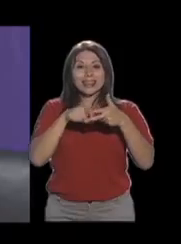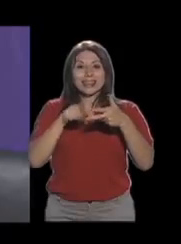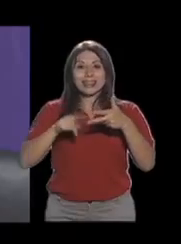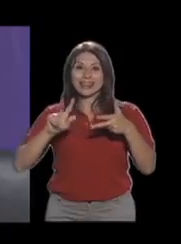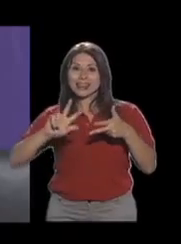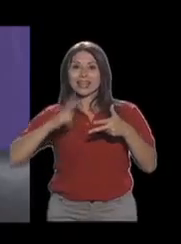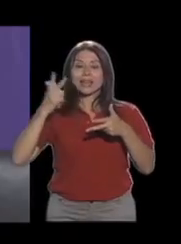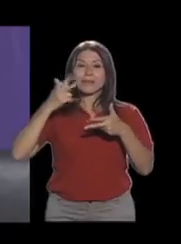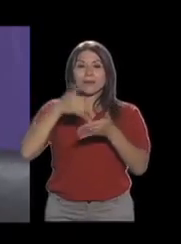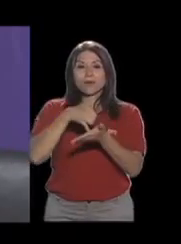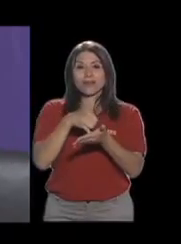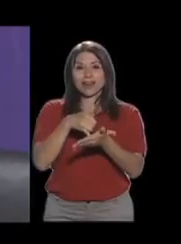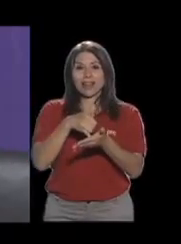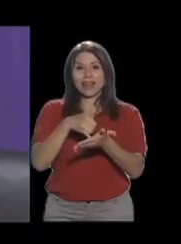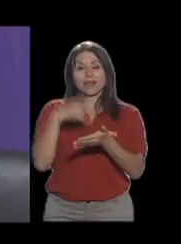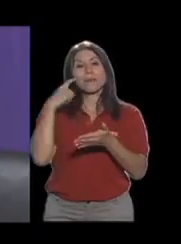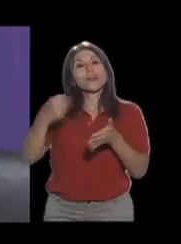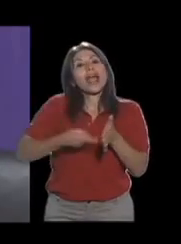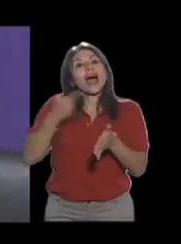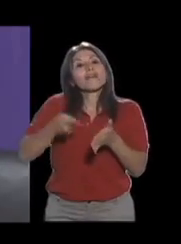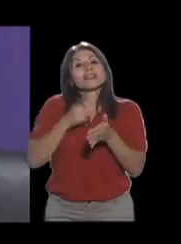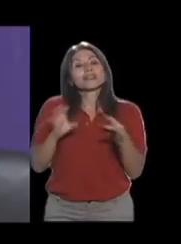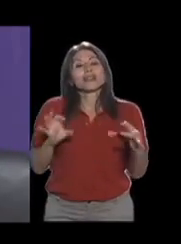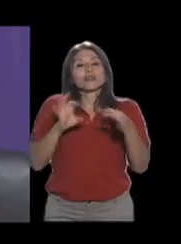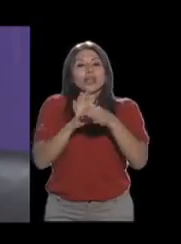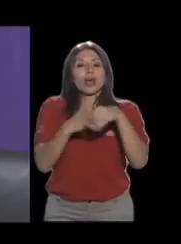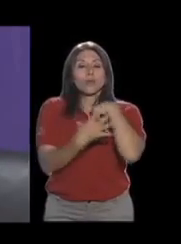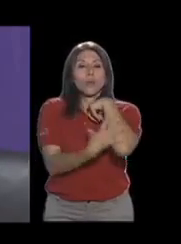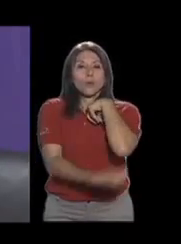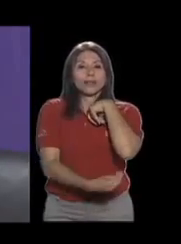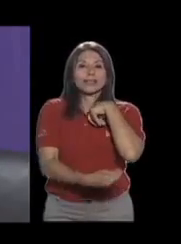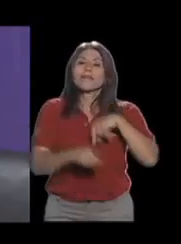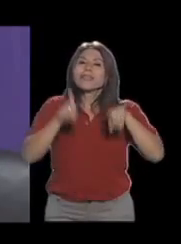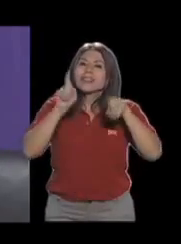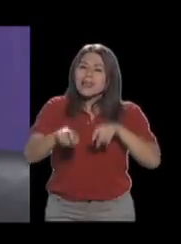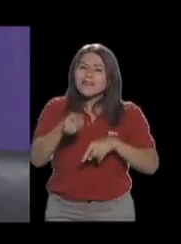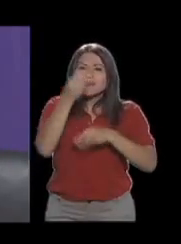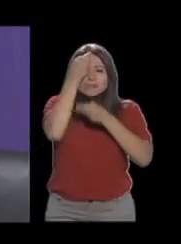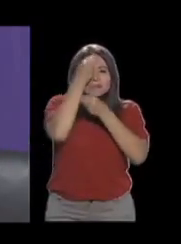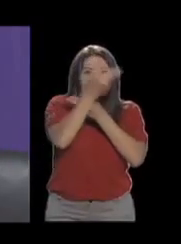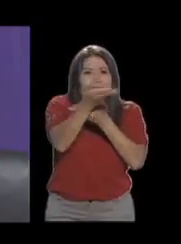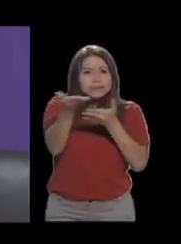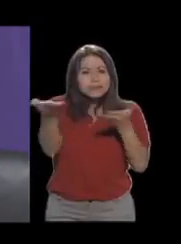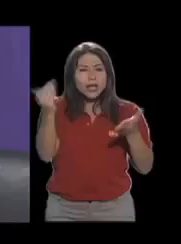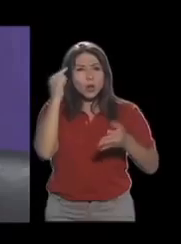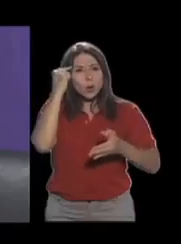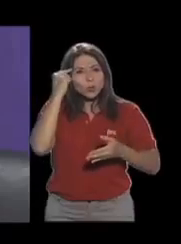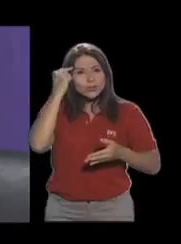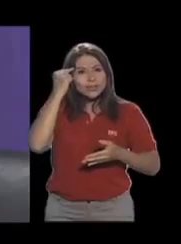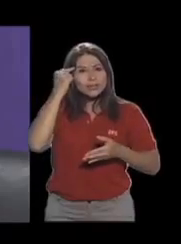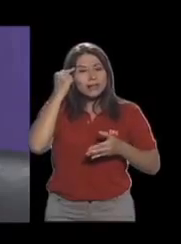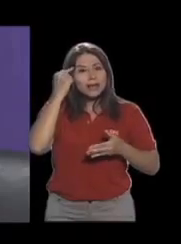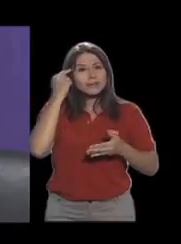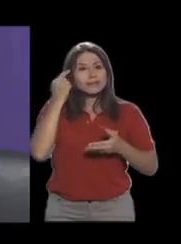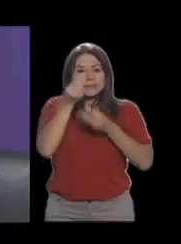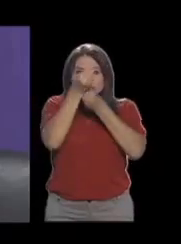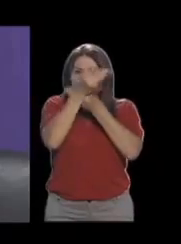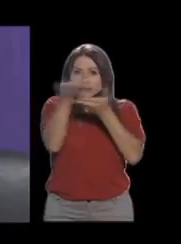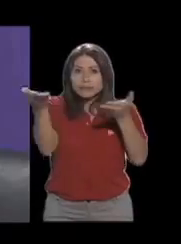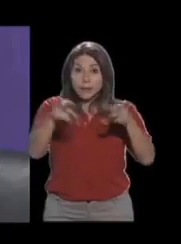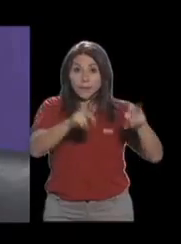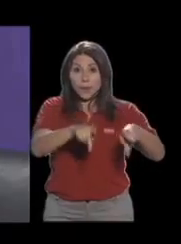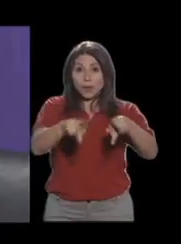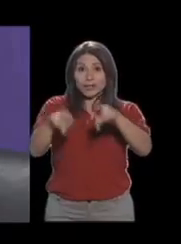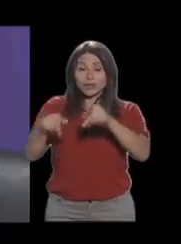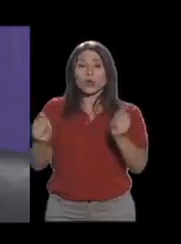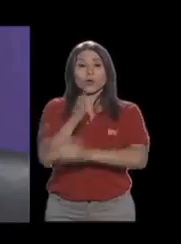pobreza. Y lo que hay que hacer es concientizar de que la población con discapacidad, por su condición de discapacidad, no se le